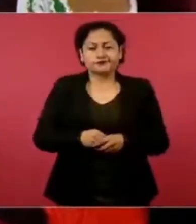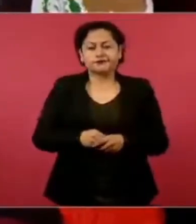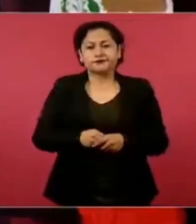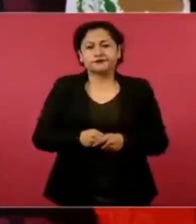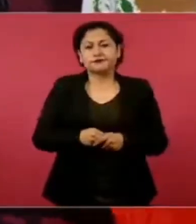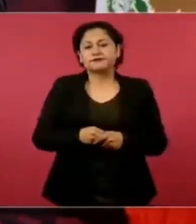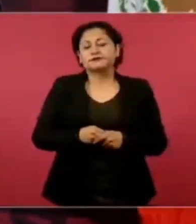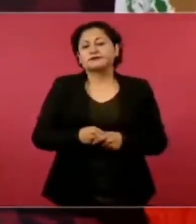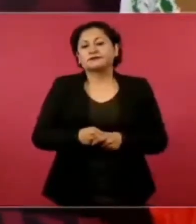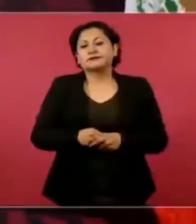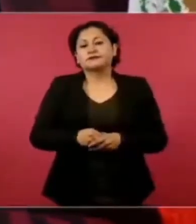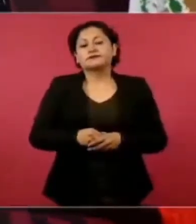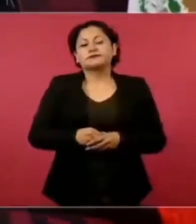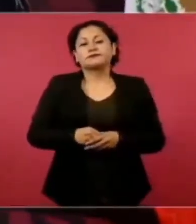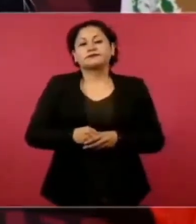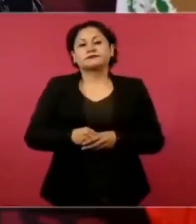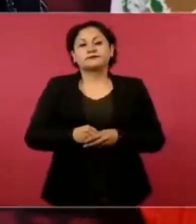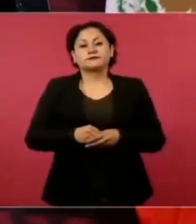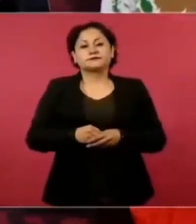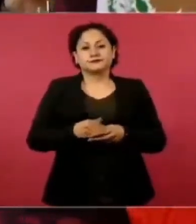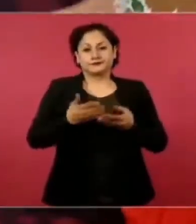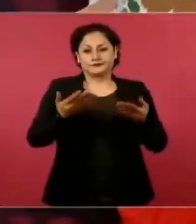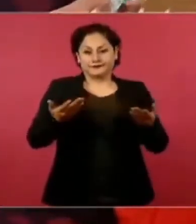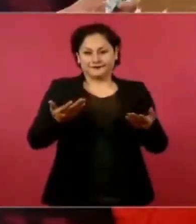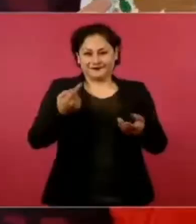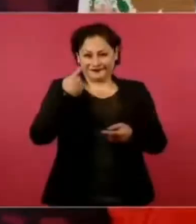Estamos hablando de 100